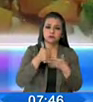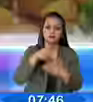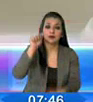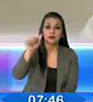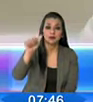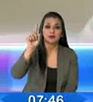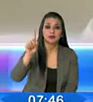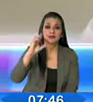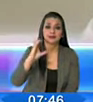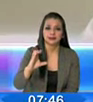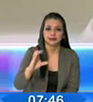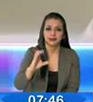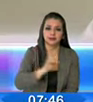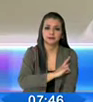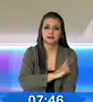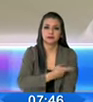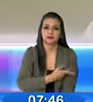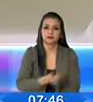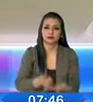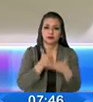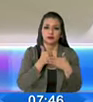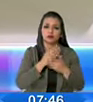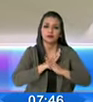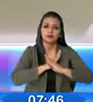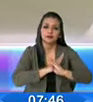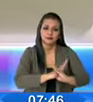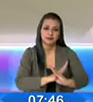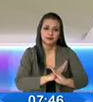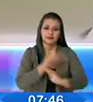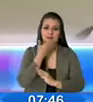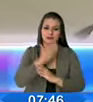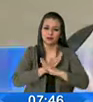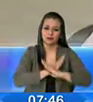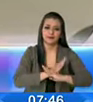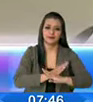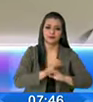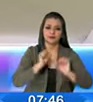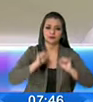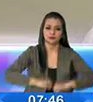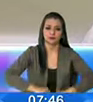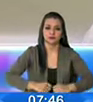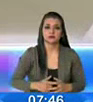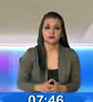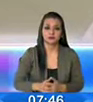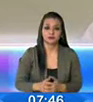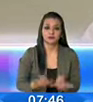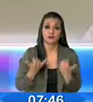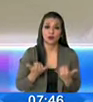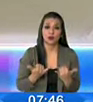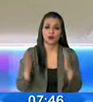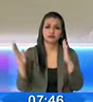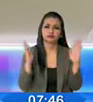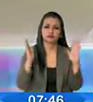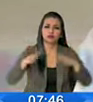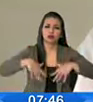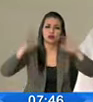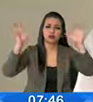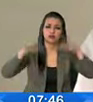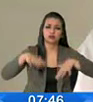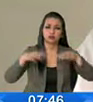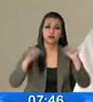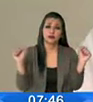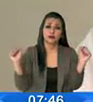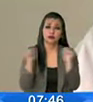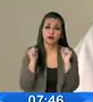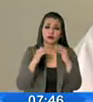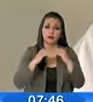C. Sobre todo para mejorar nuestro sistema defensivo, ya que en estas temporadas las defensas suelen